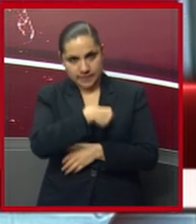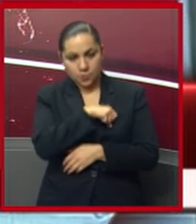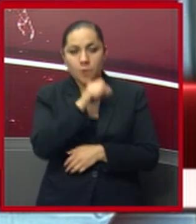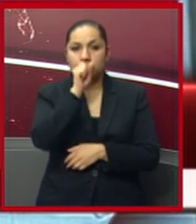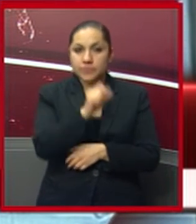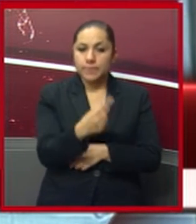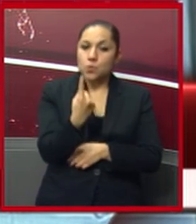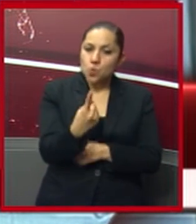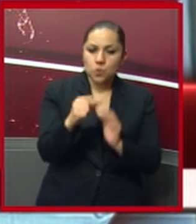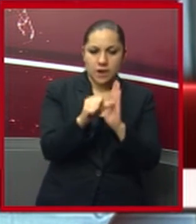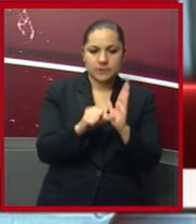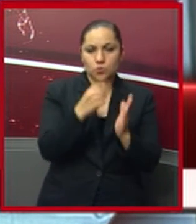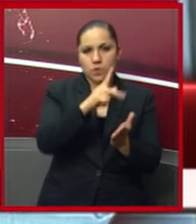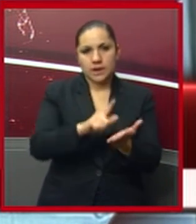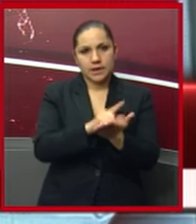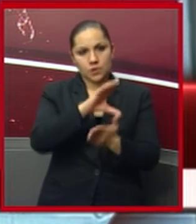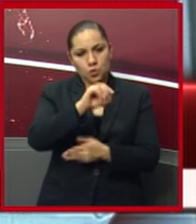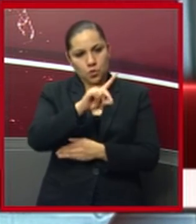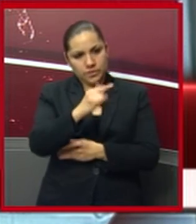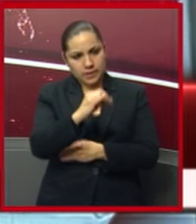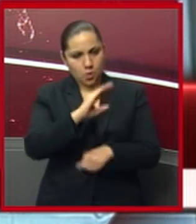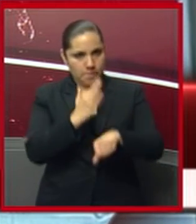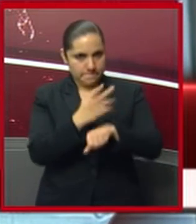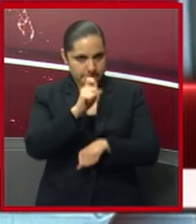artículo del Código Penal Federal.